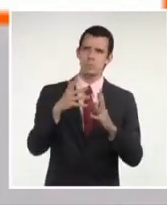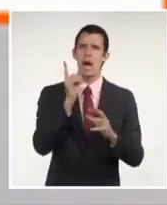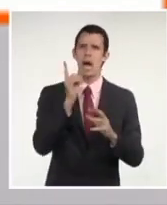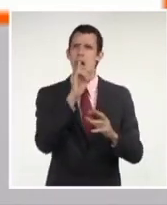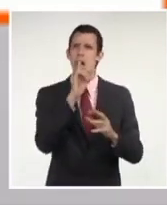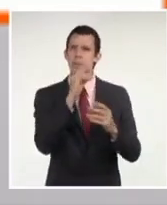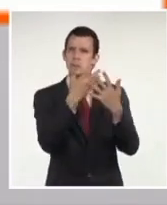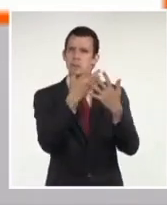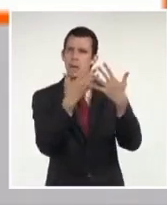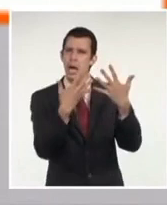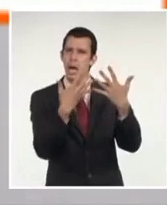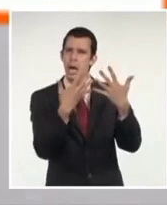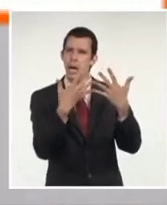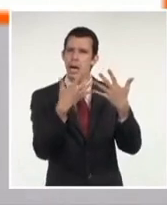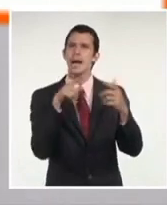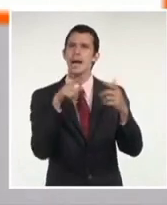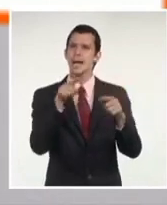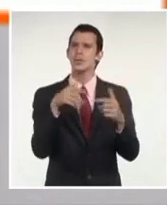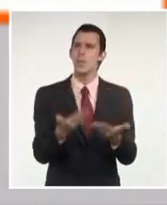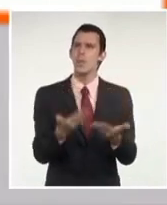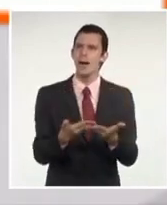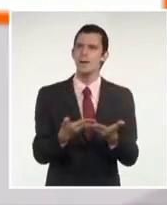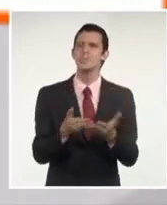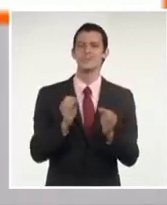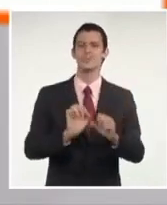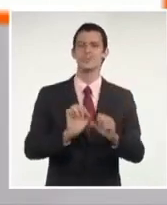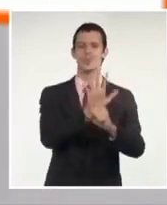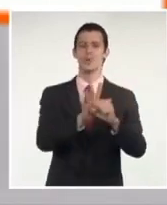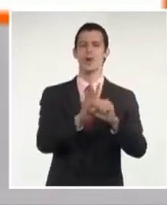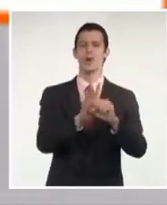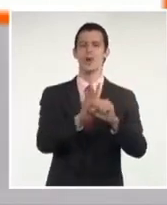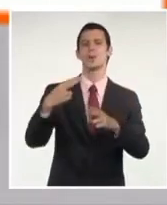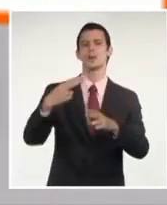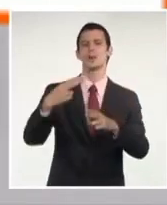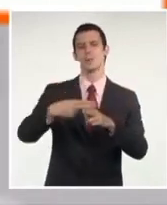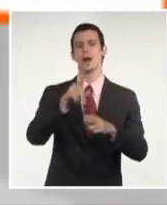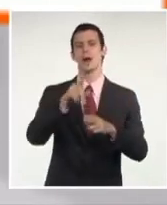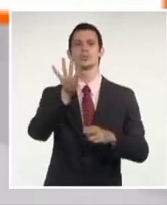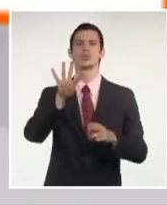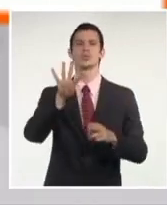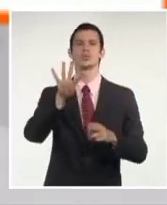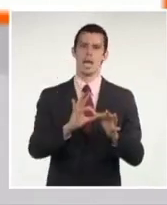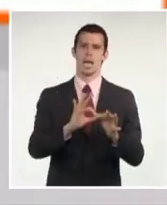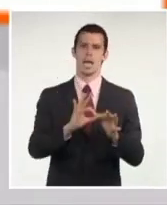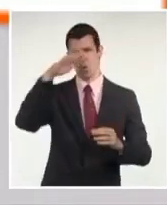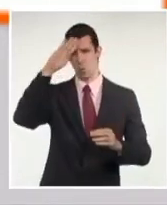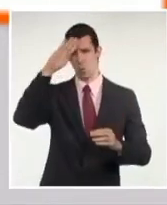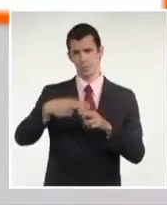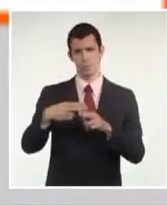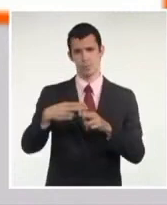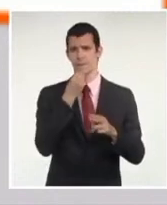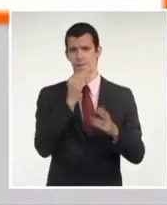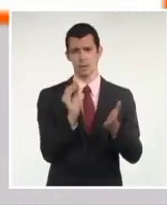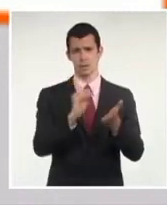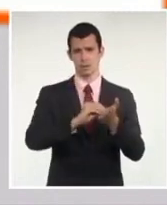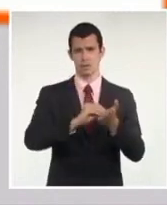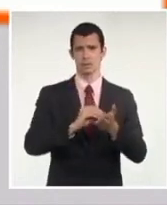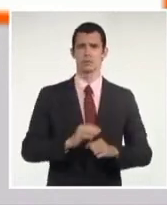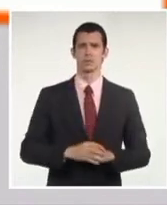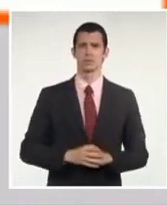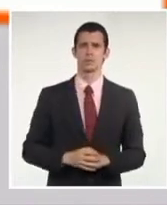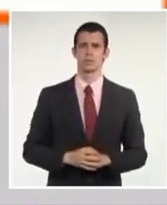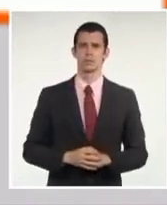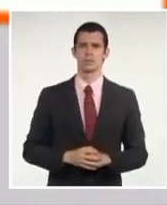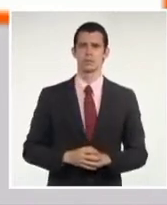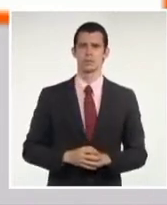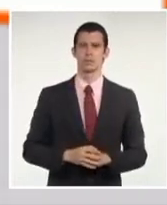la D614G, que predominó muy al principio del año. Sin embargo, ustedes ven los bloques en rojo. Ese